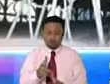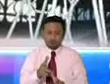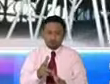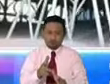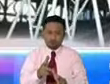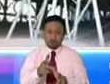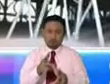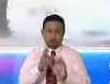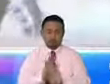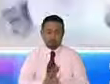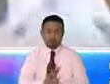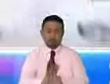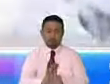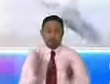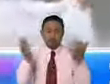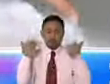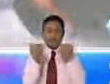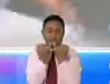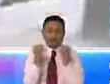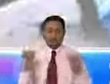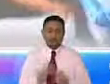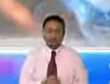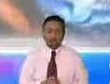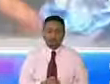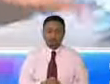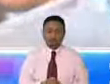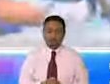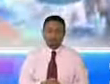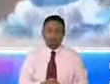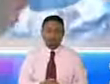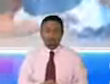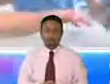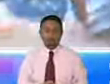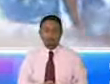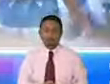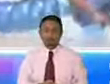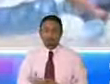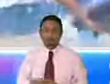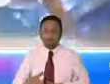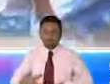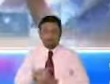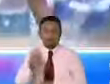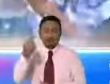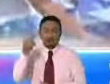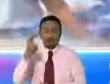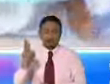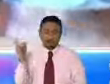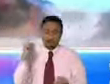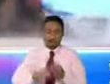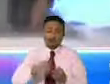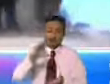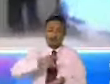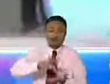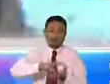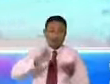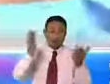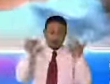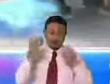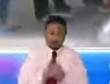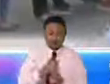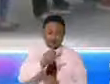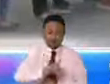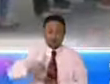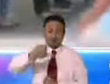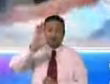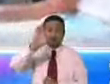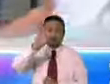desfile cívico Guayaquil Independiente es mi destino, que recorrerán desde el sur hasta el centro de la urbe este lunes